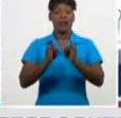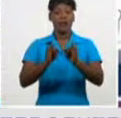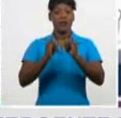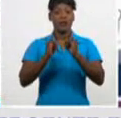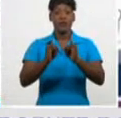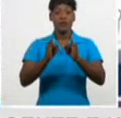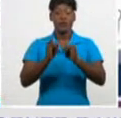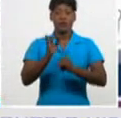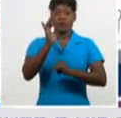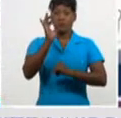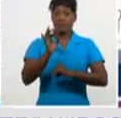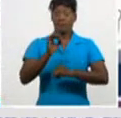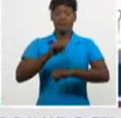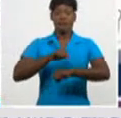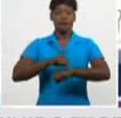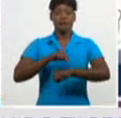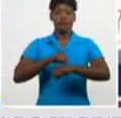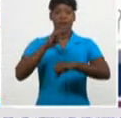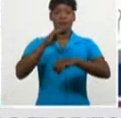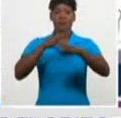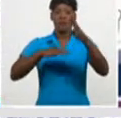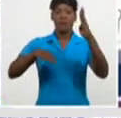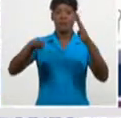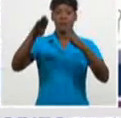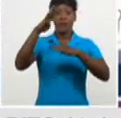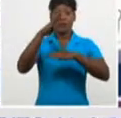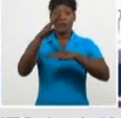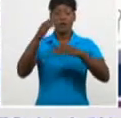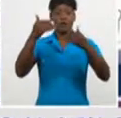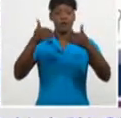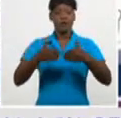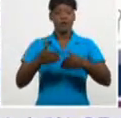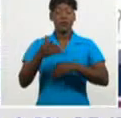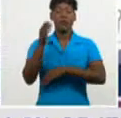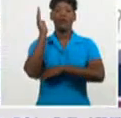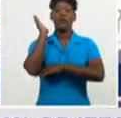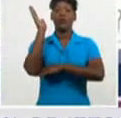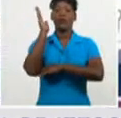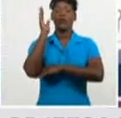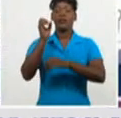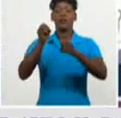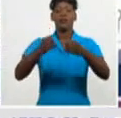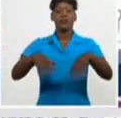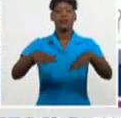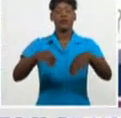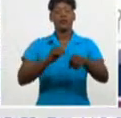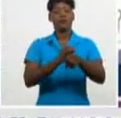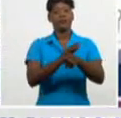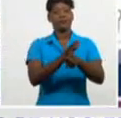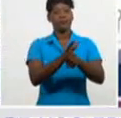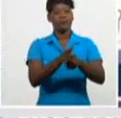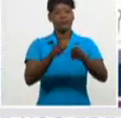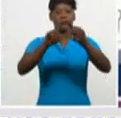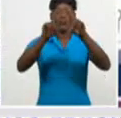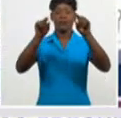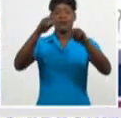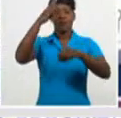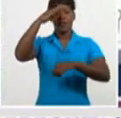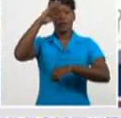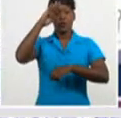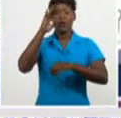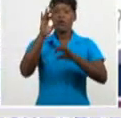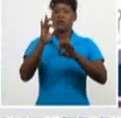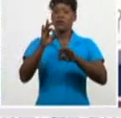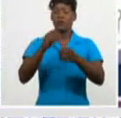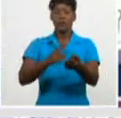Conferencia de prensa del Ministerio de Salud Pública sobre la actual situación epidemiológica en el país. Como ya es costumbre, el parte habitual nos llega a través